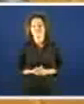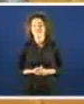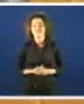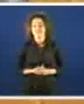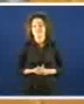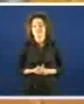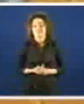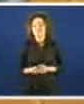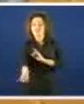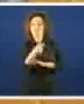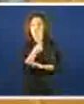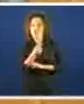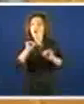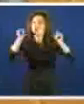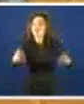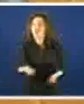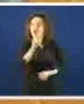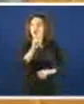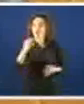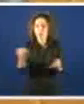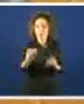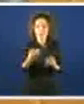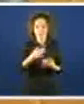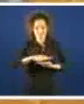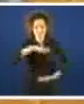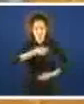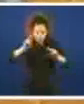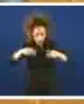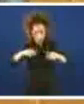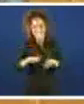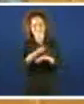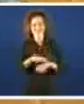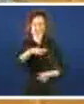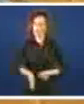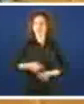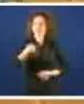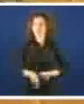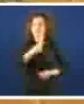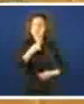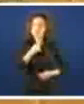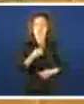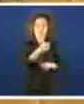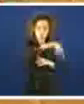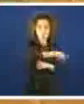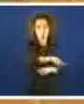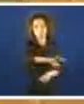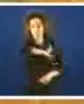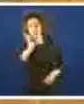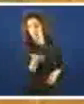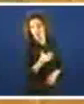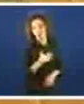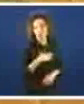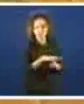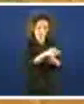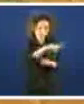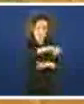o exercicio do humor empeza por ter a capacidade de rir dun mesmo. Vostedes non teñen ninguna nin a outra. Son máis tristes que